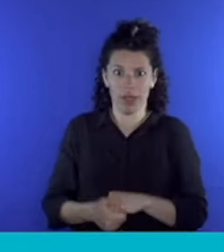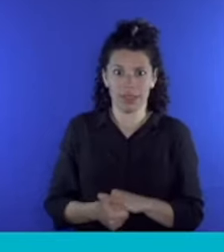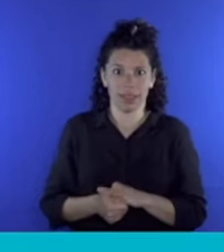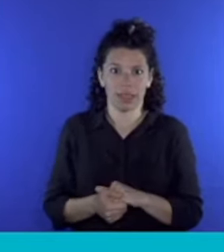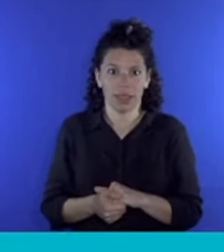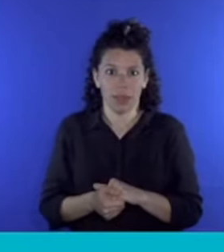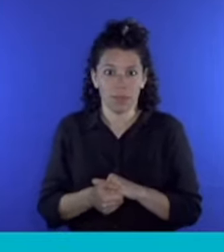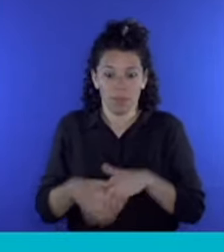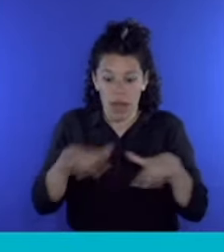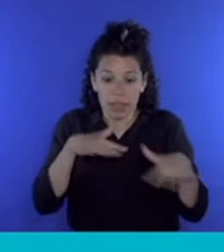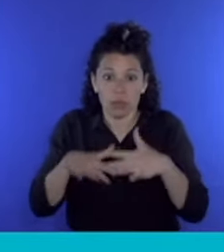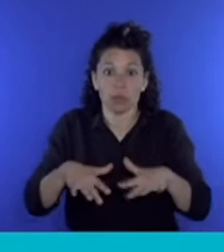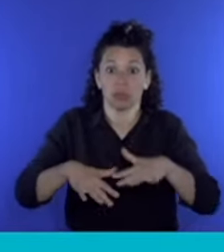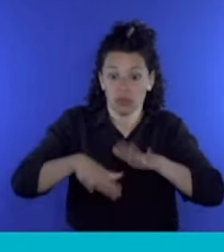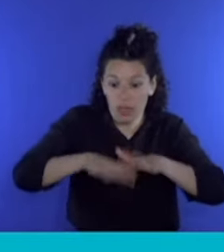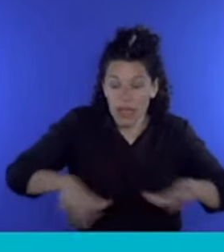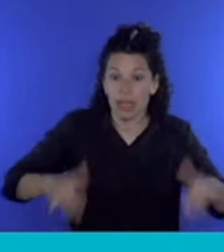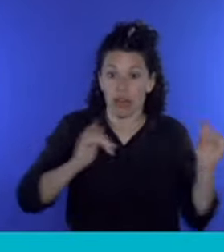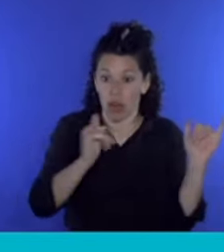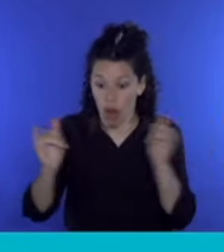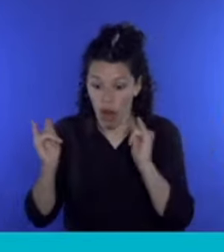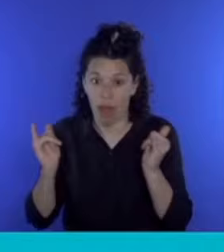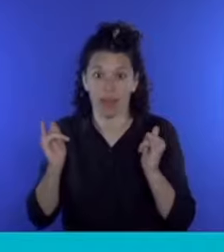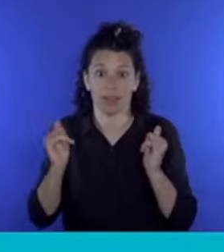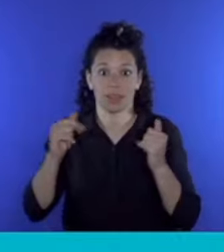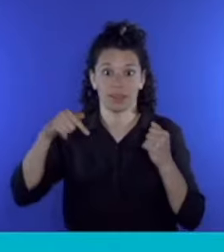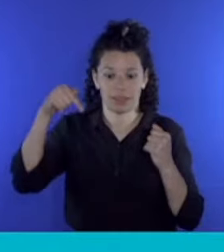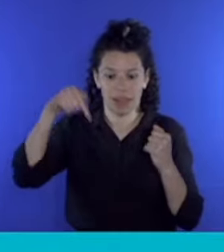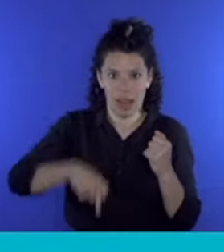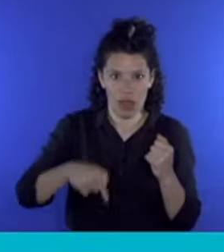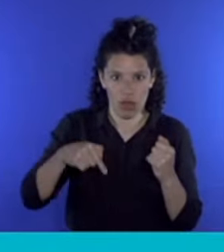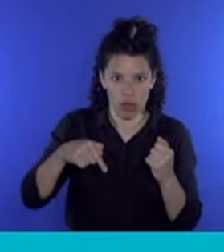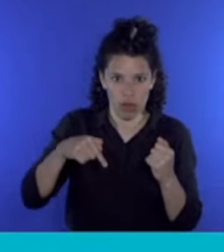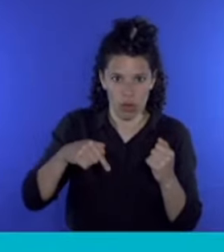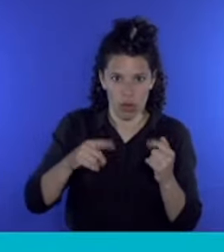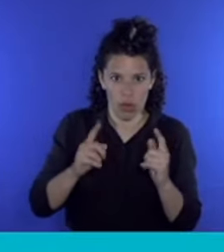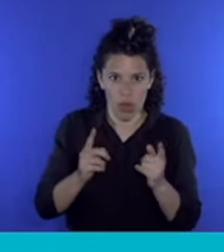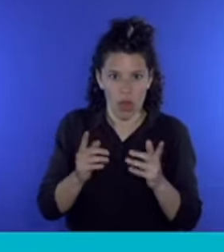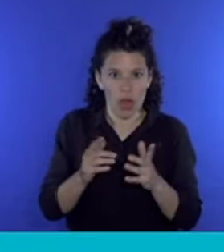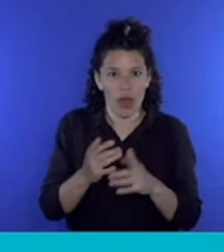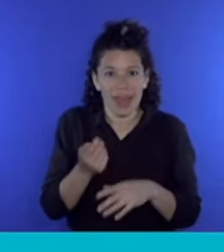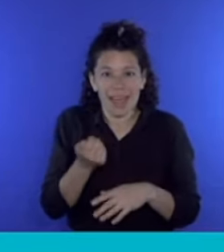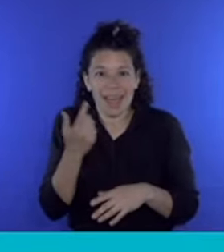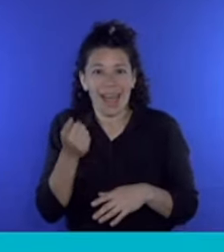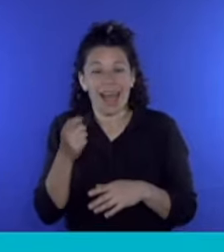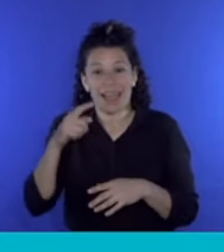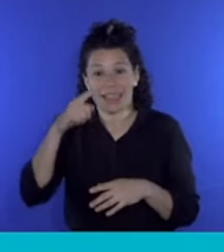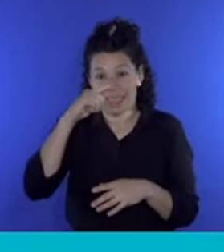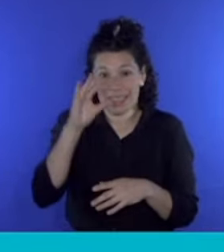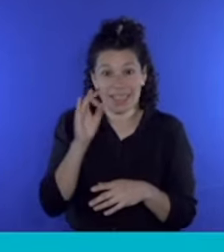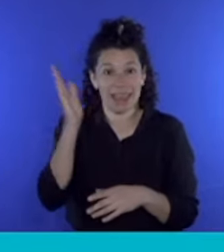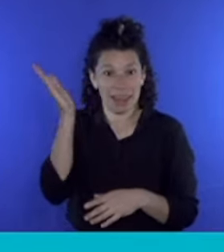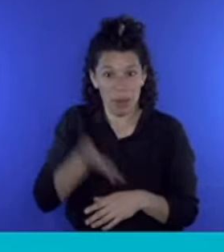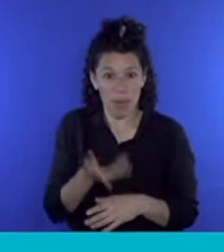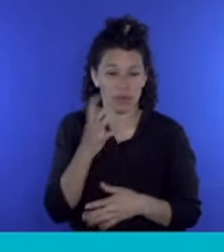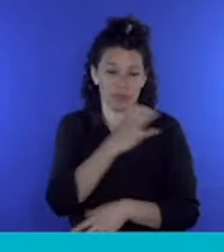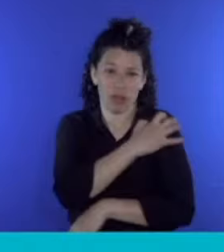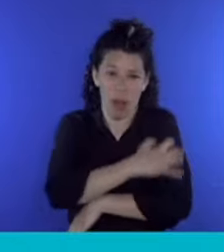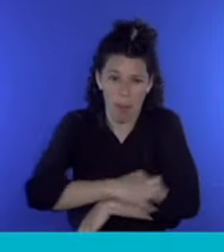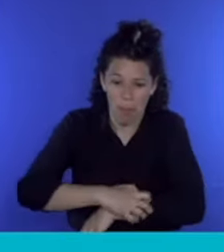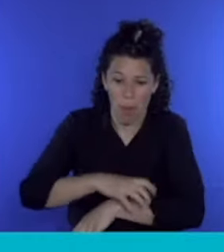y adolescencias sea la que soy con casi 70 por de pobreza en la provincia de